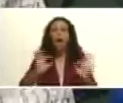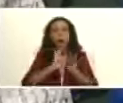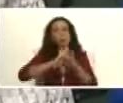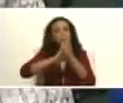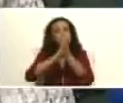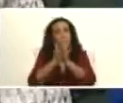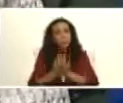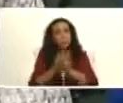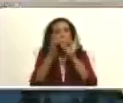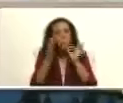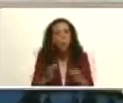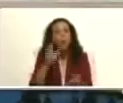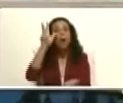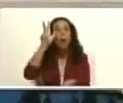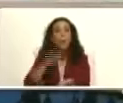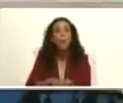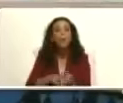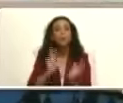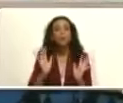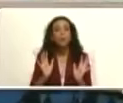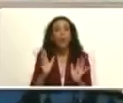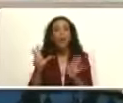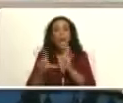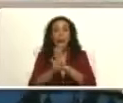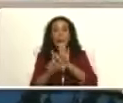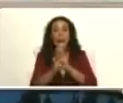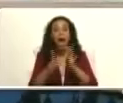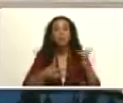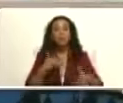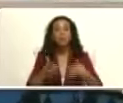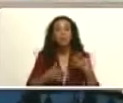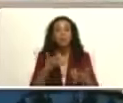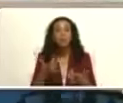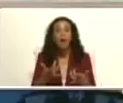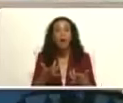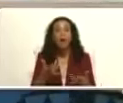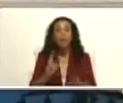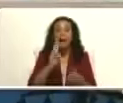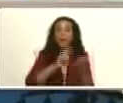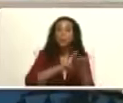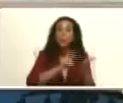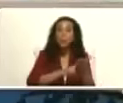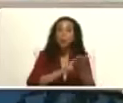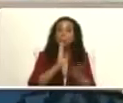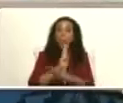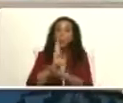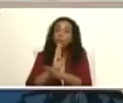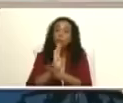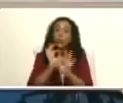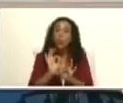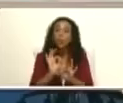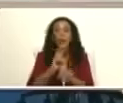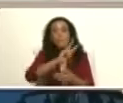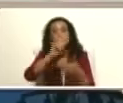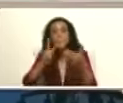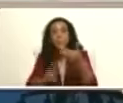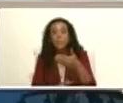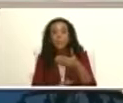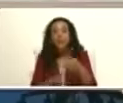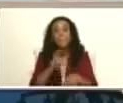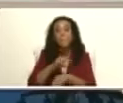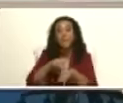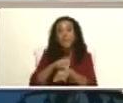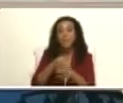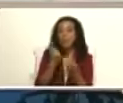conclusión y aprobación de la ley de actividades aseguradoras, y me gustaría que la vicepresidenta, como ministra